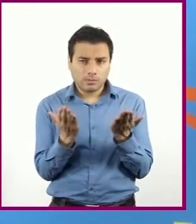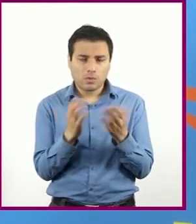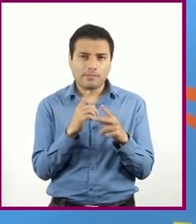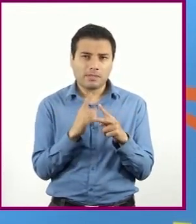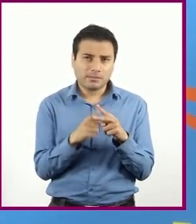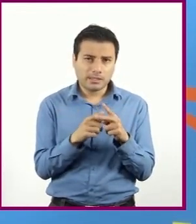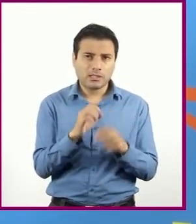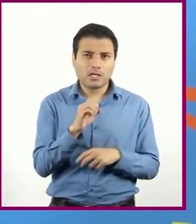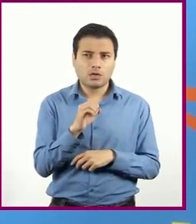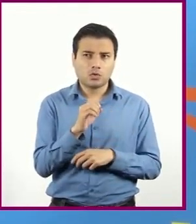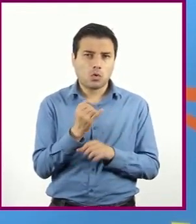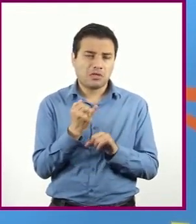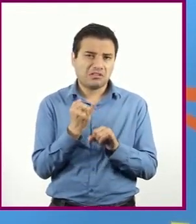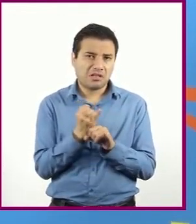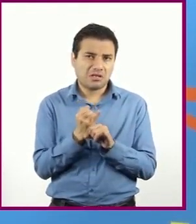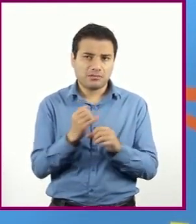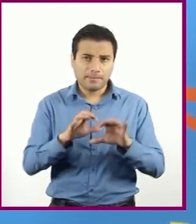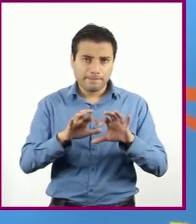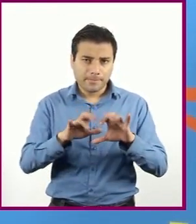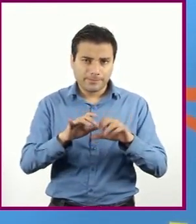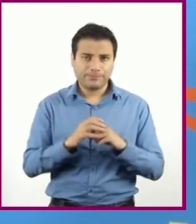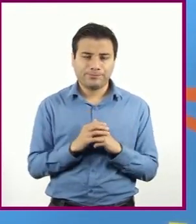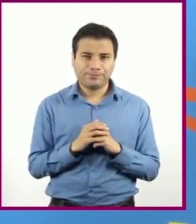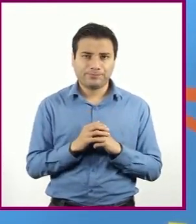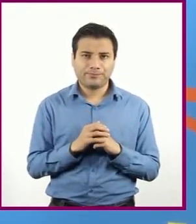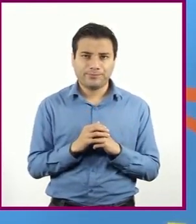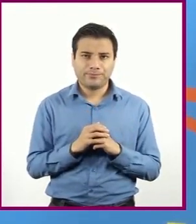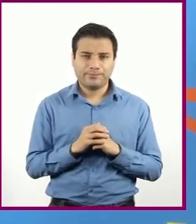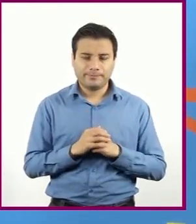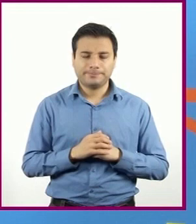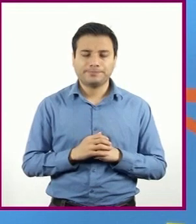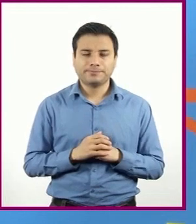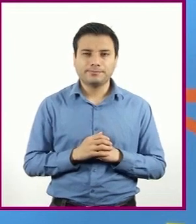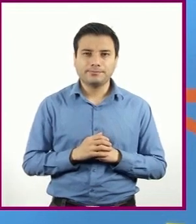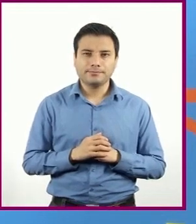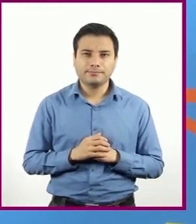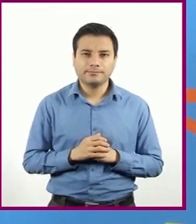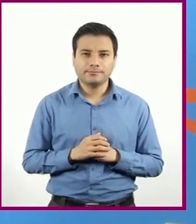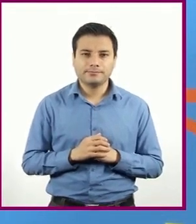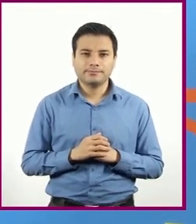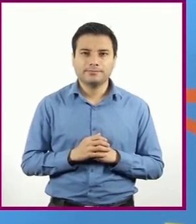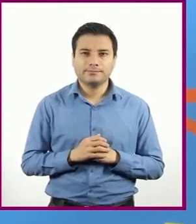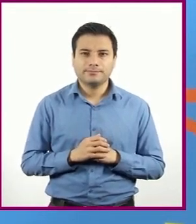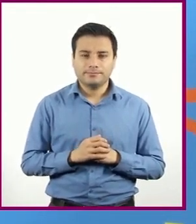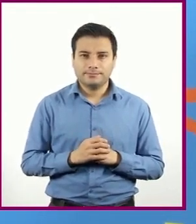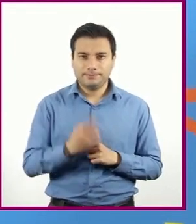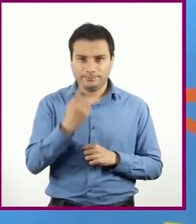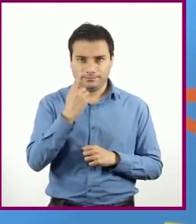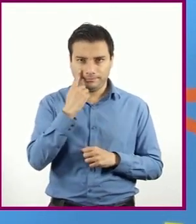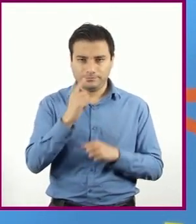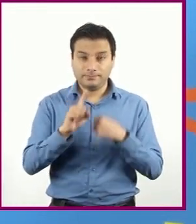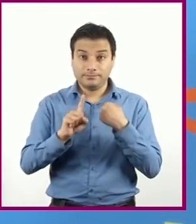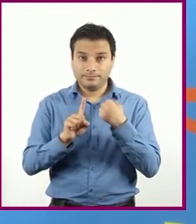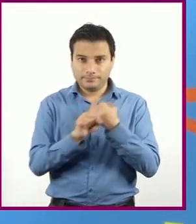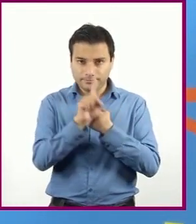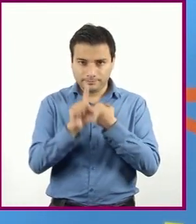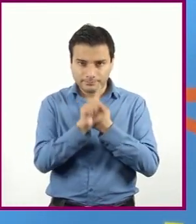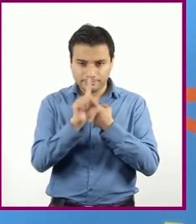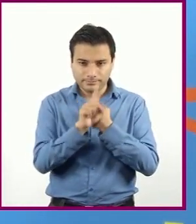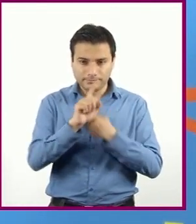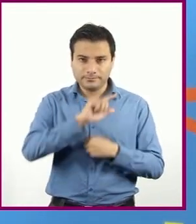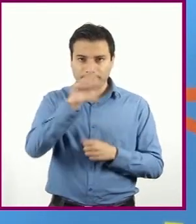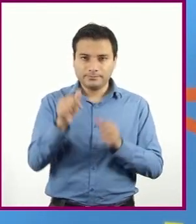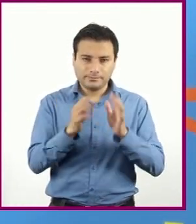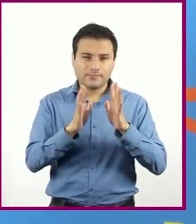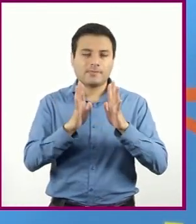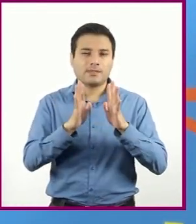medio electrónico o impreso, considerando una fuente confiable. Pero al resolver problemas es cuando damos sentido